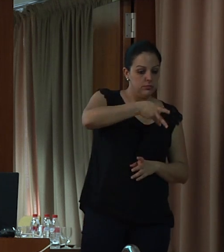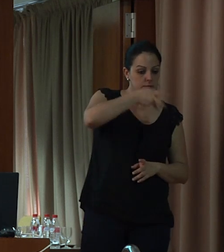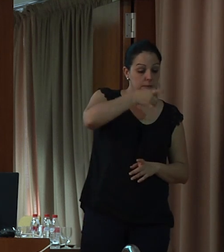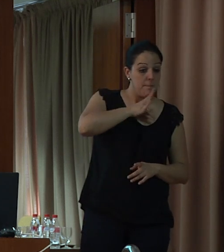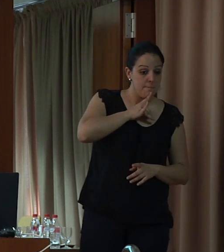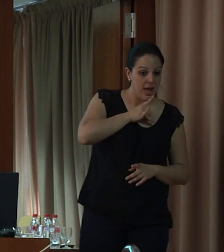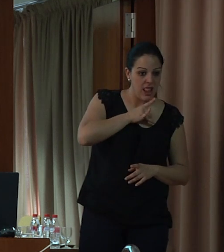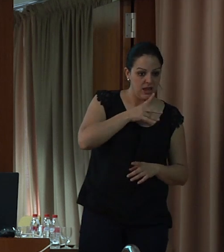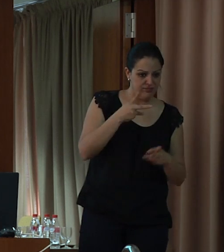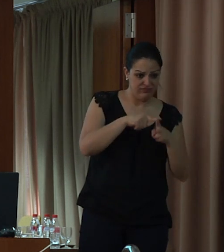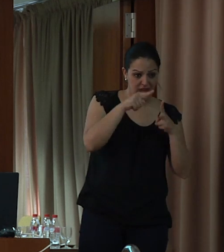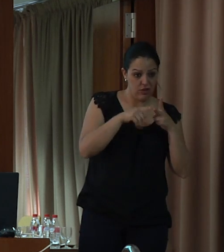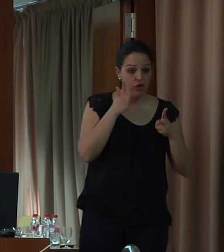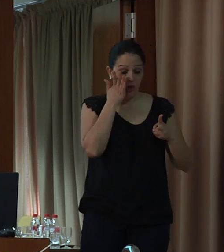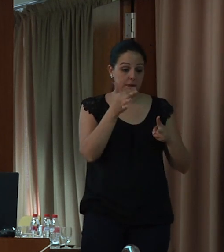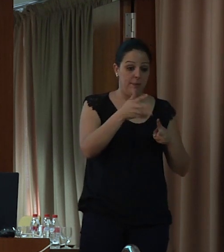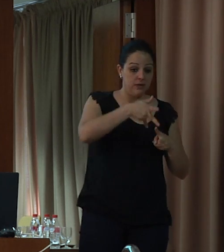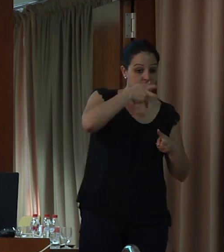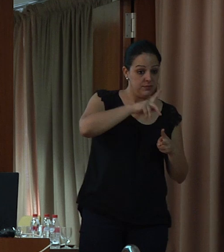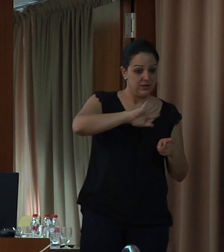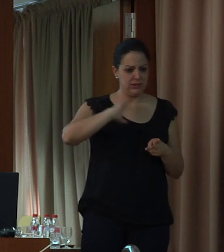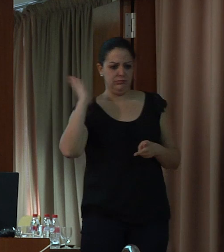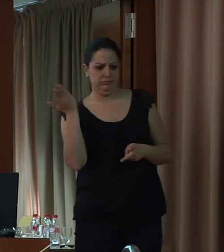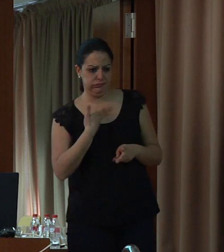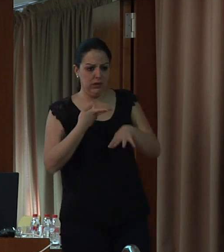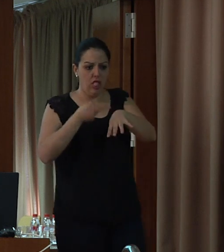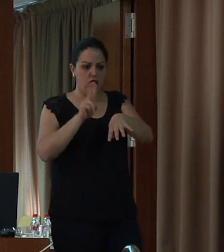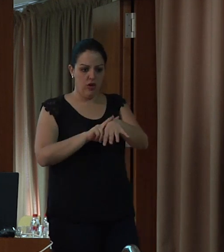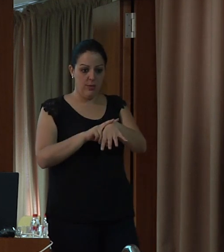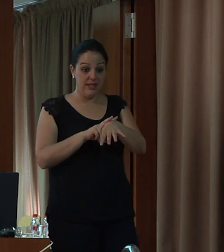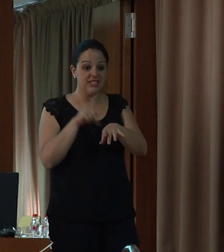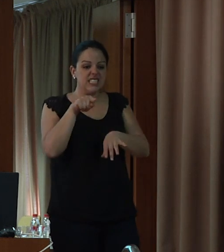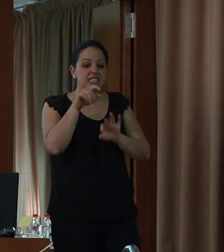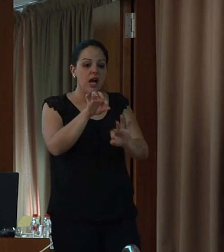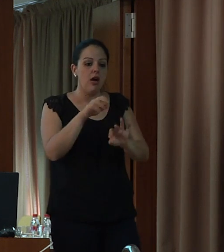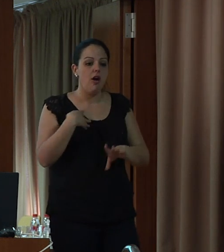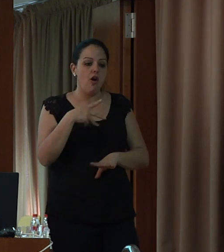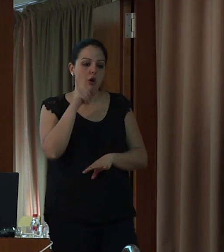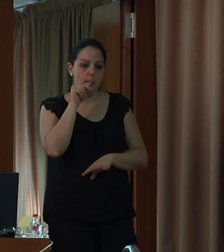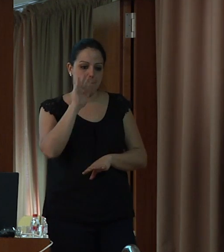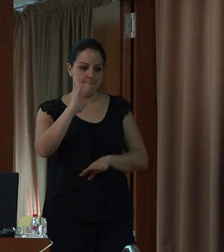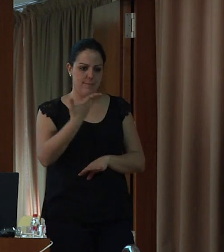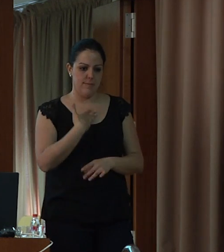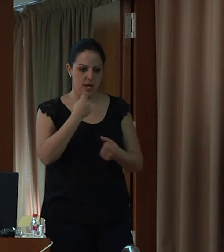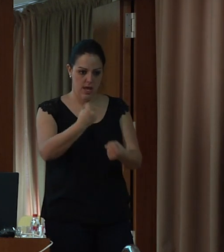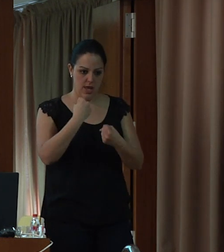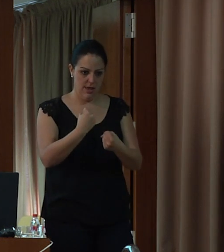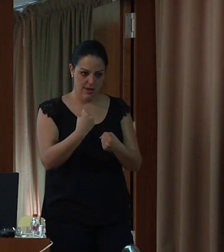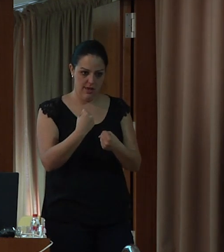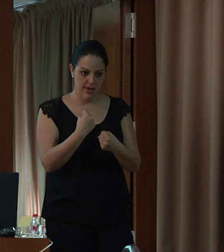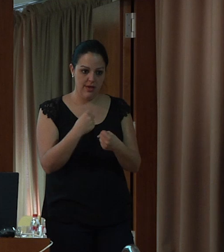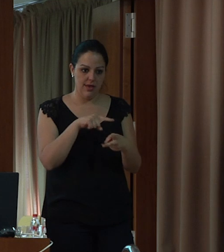del sueño. Y esto además es muy frecuente, sobre todo en varones. Los varones con fibromialgia tienen mucha más